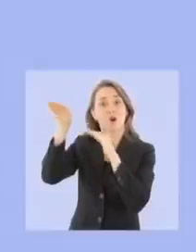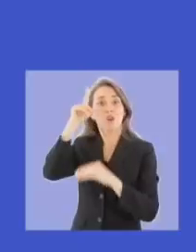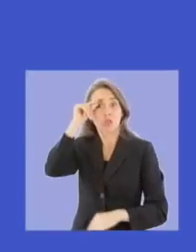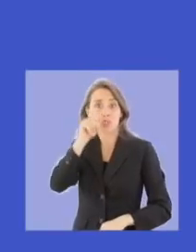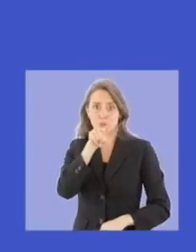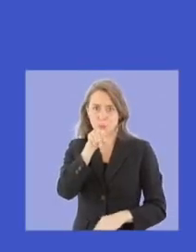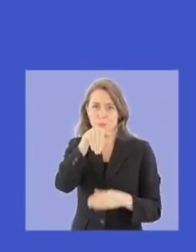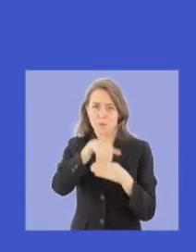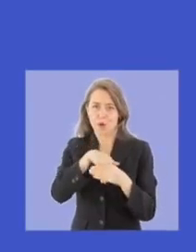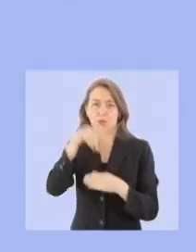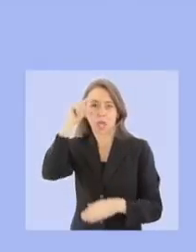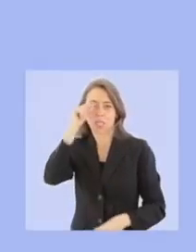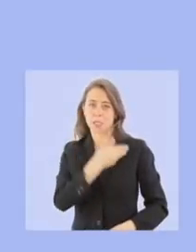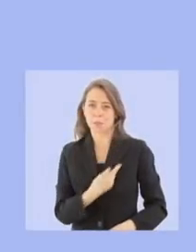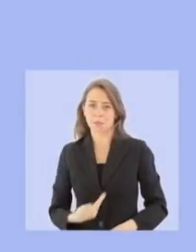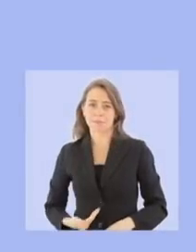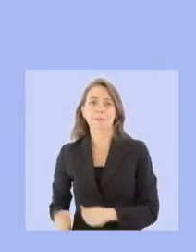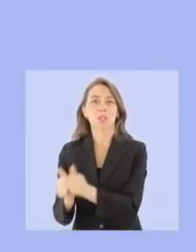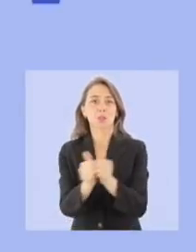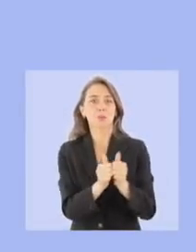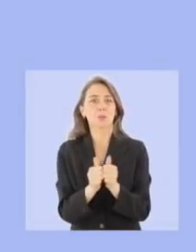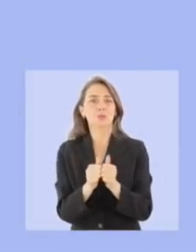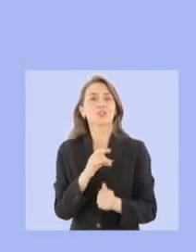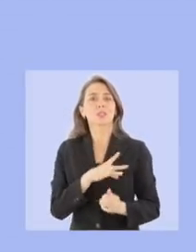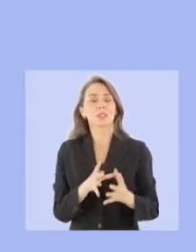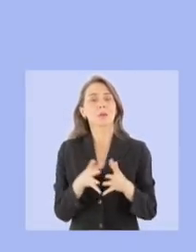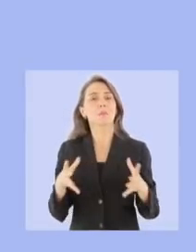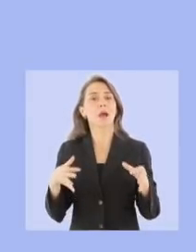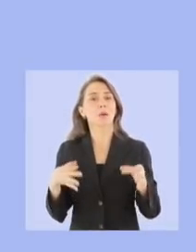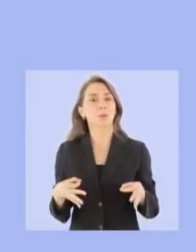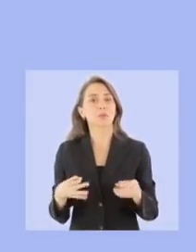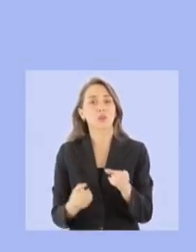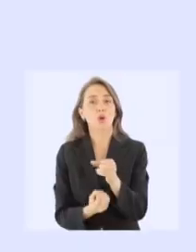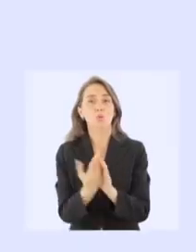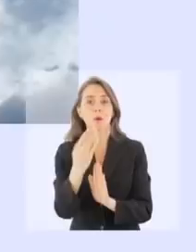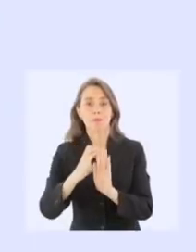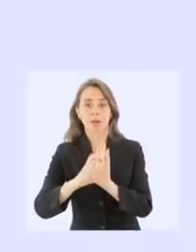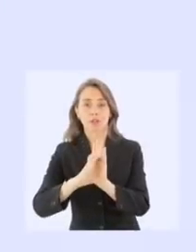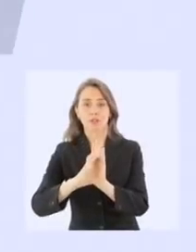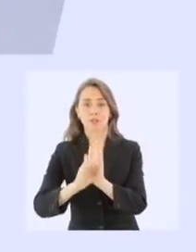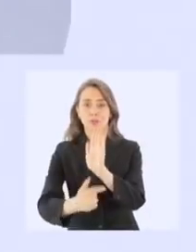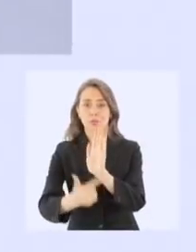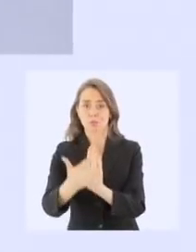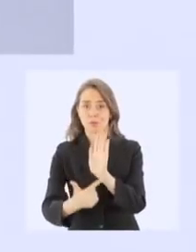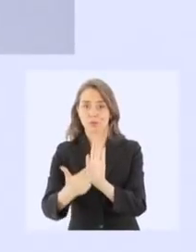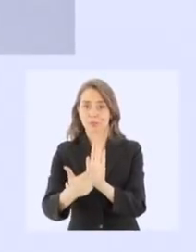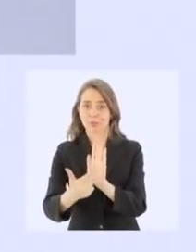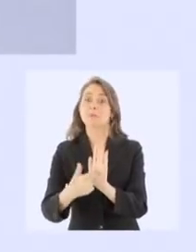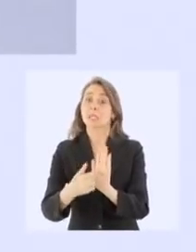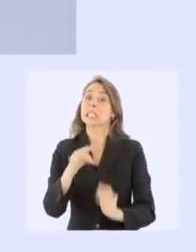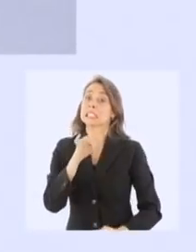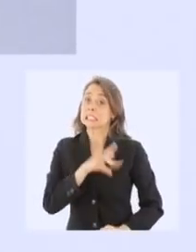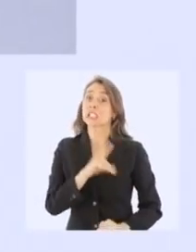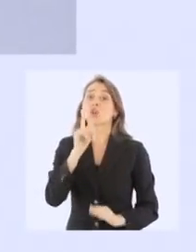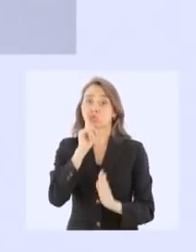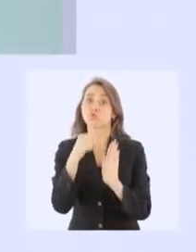Guille. Vota por Guille, presidente. Juntos, por un Chile más justo. La nueva